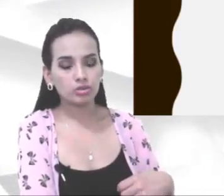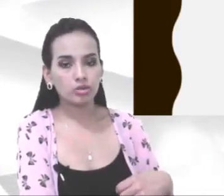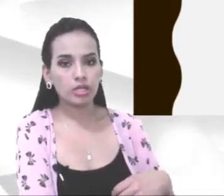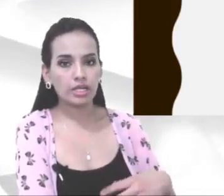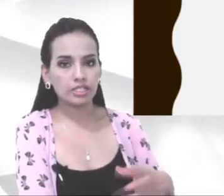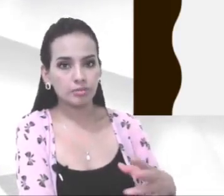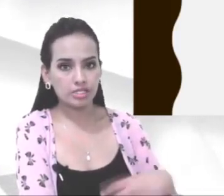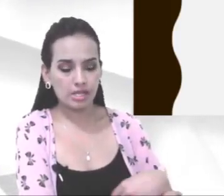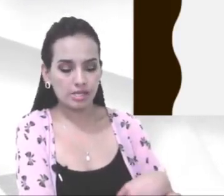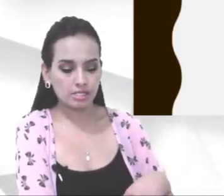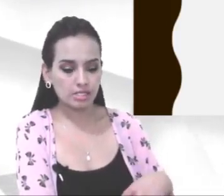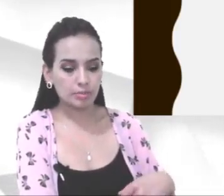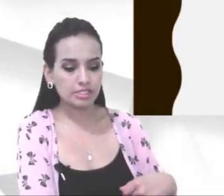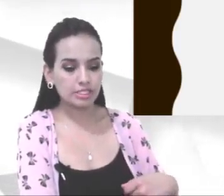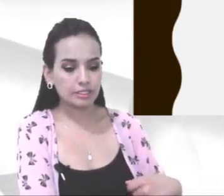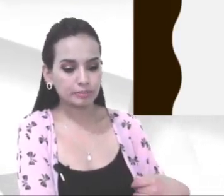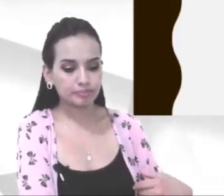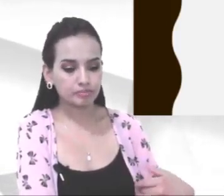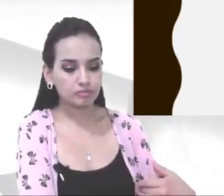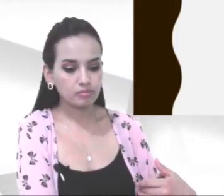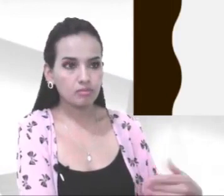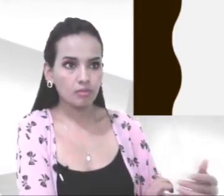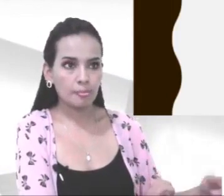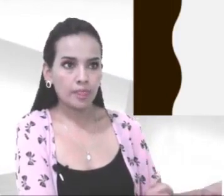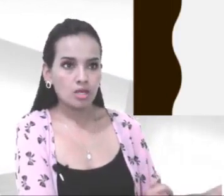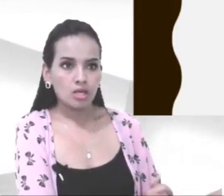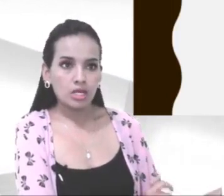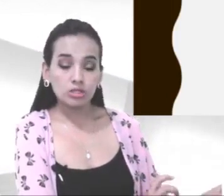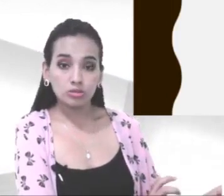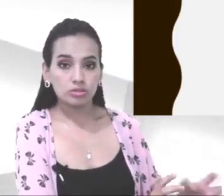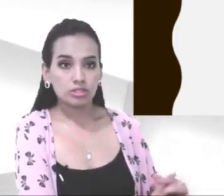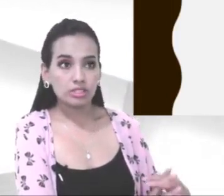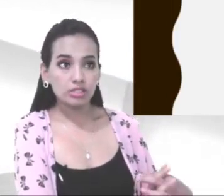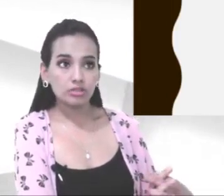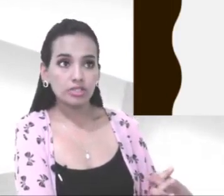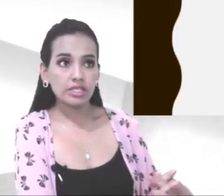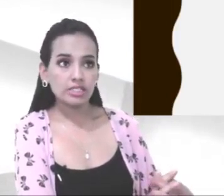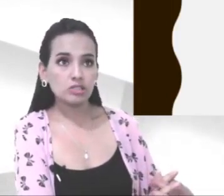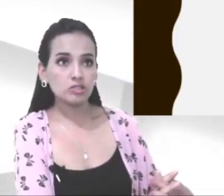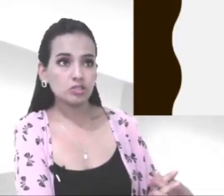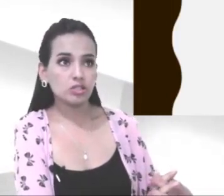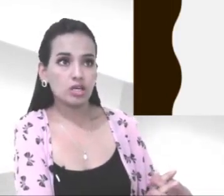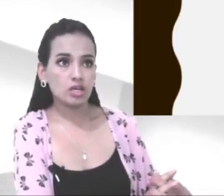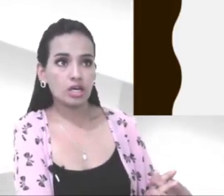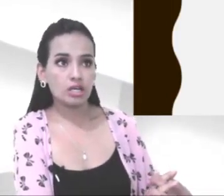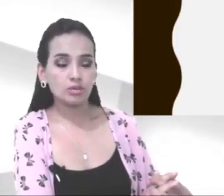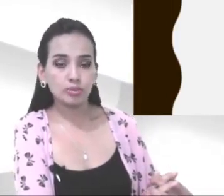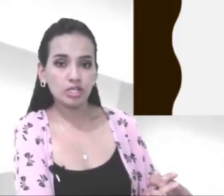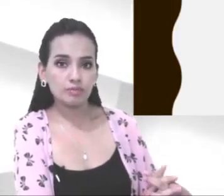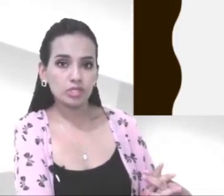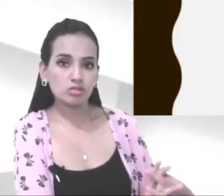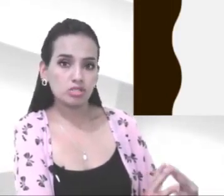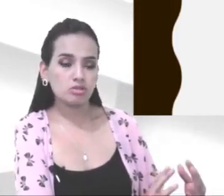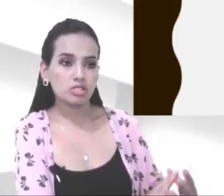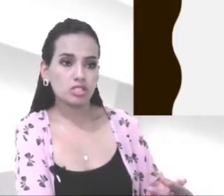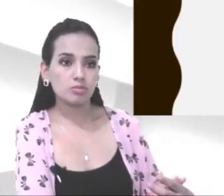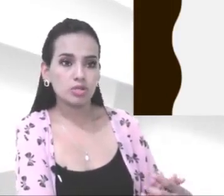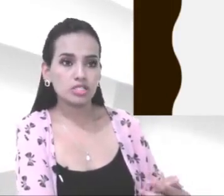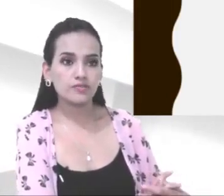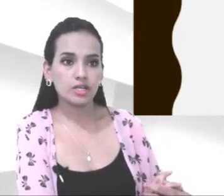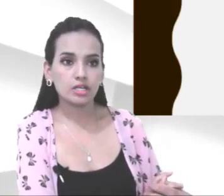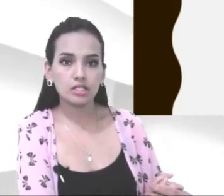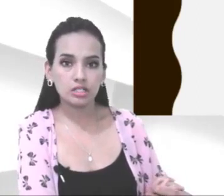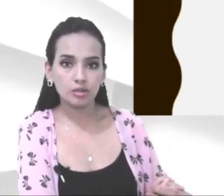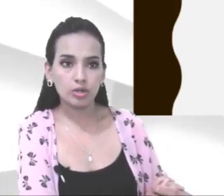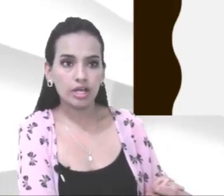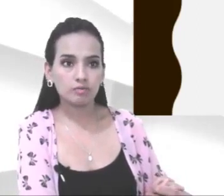a todas las adversidades que se presentan entonces dentro de estos tipos de adaptaciones si no quisiéramos